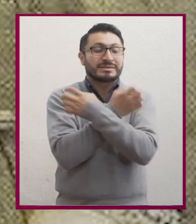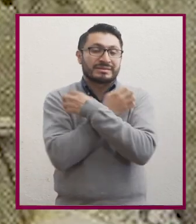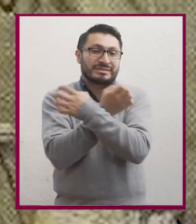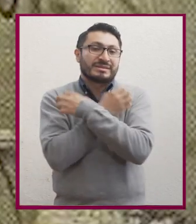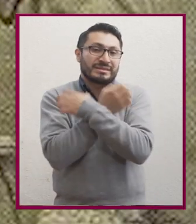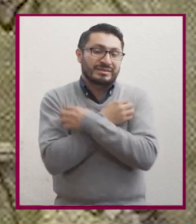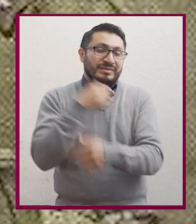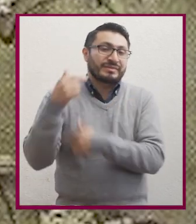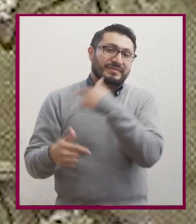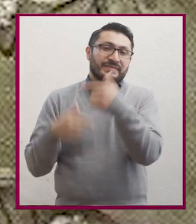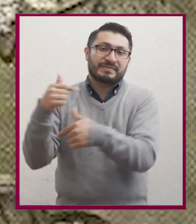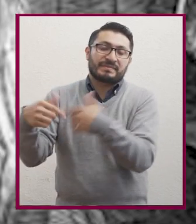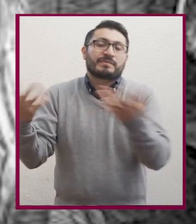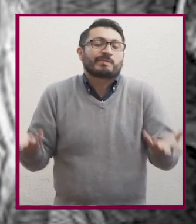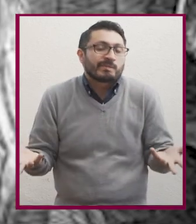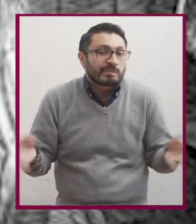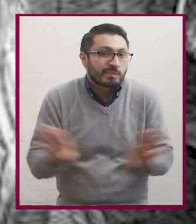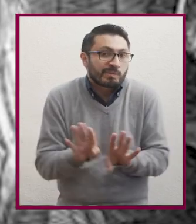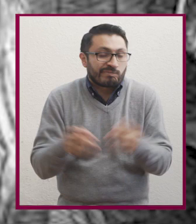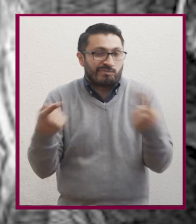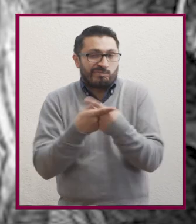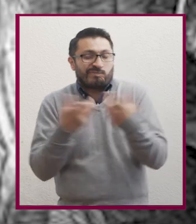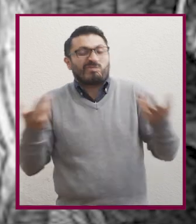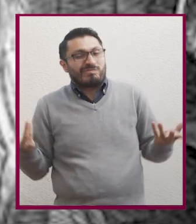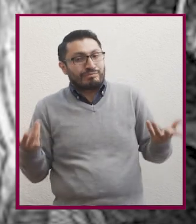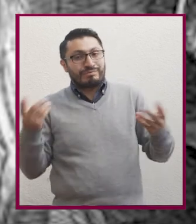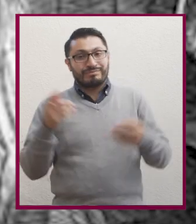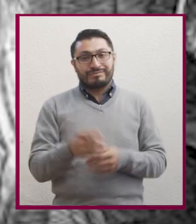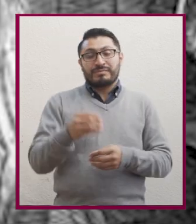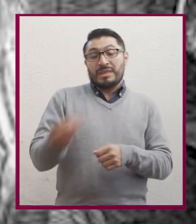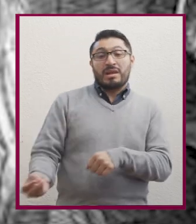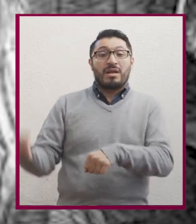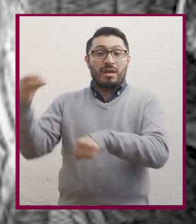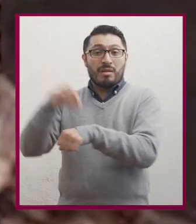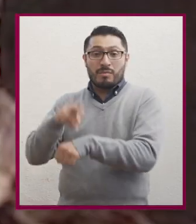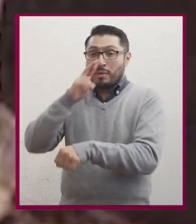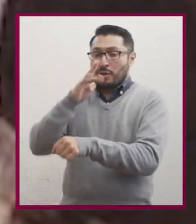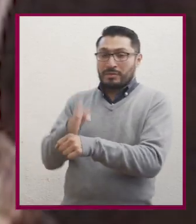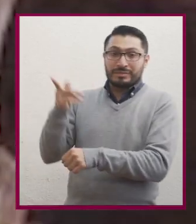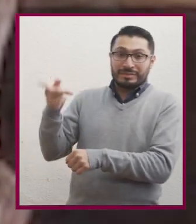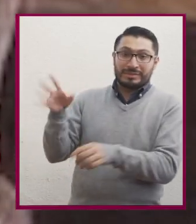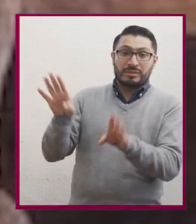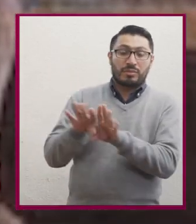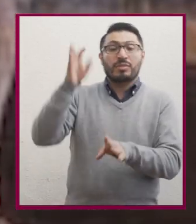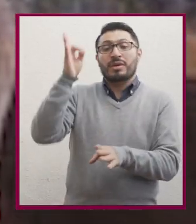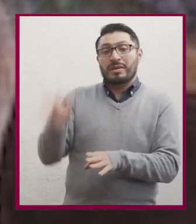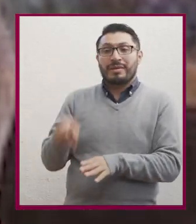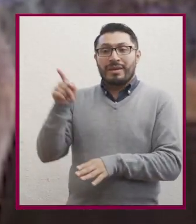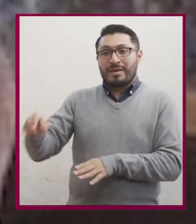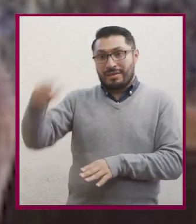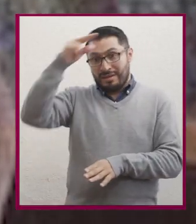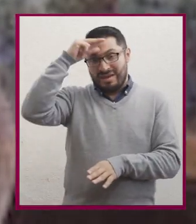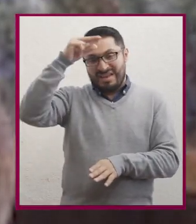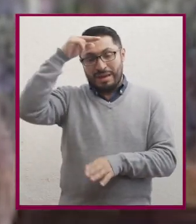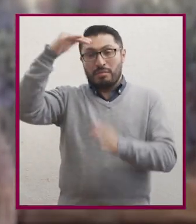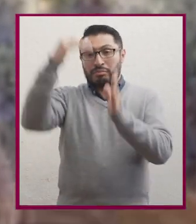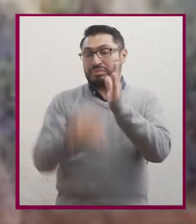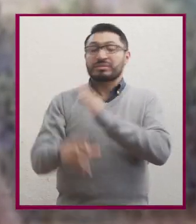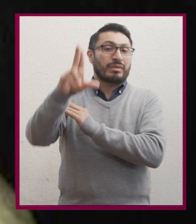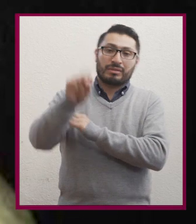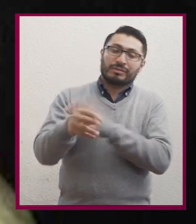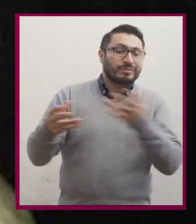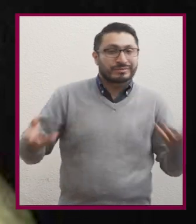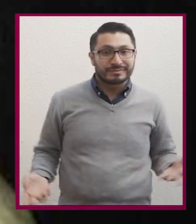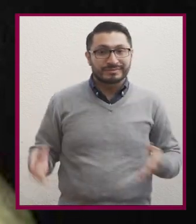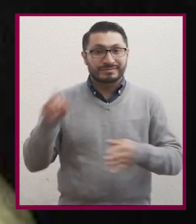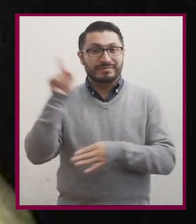a las siguientes generaciones? Inadvertidamente, asignarles este papel era aceptar que no eran tan irracionales después de todo.